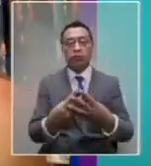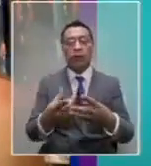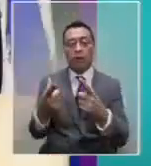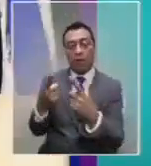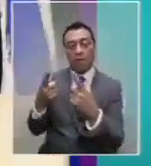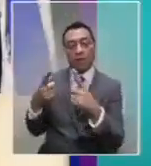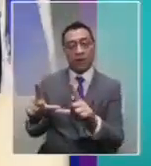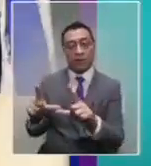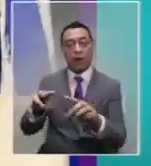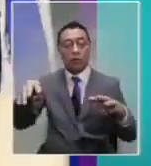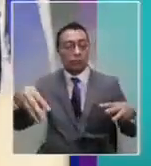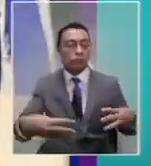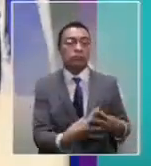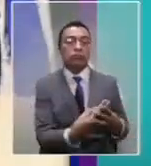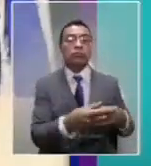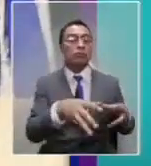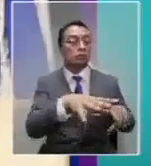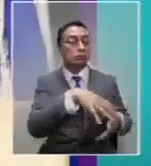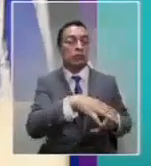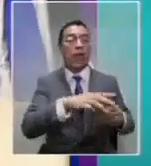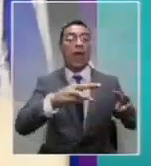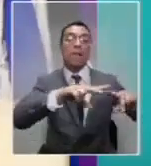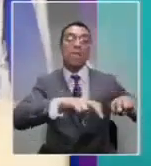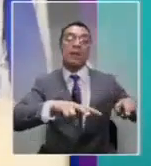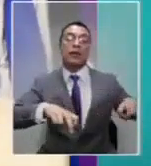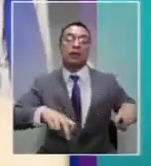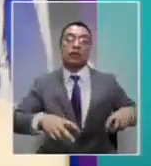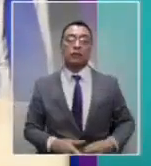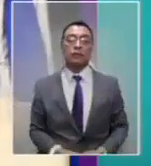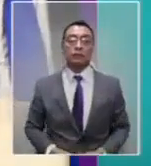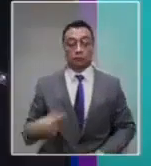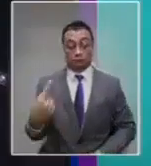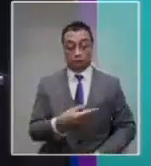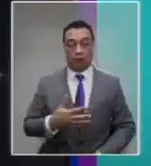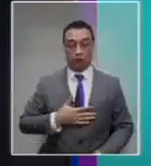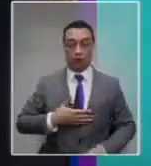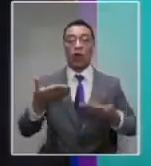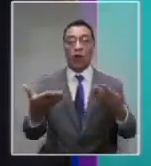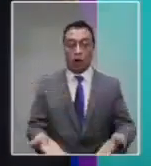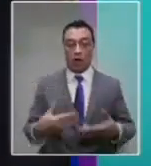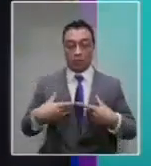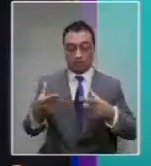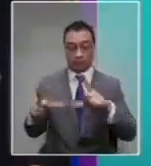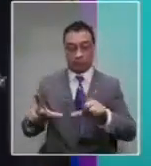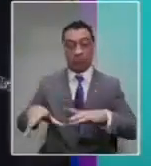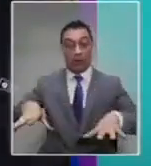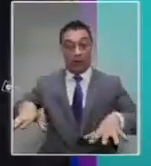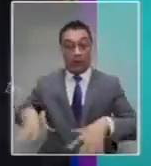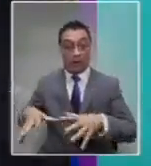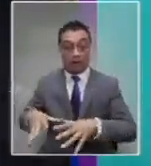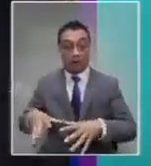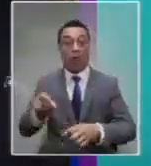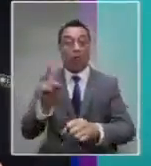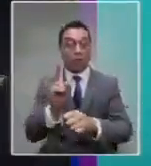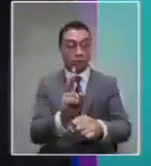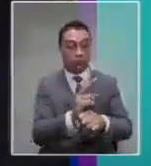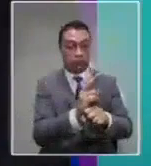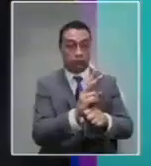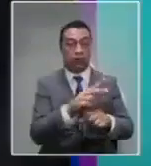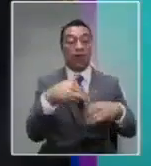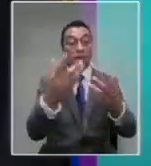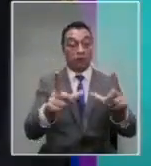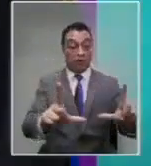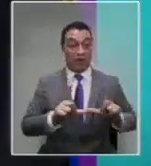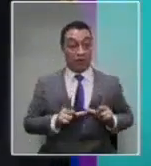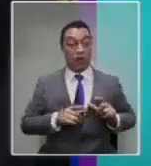la acreditación respecto del área de investigación? Nosotros en este momento estamos acreditados en gestión, en docencia